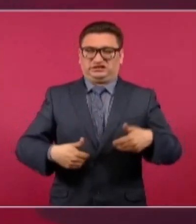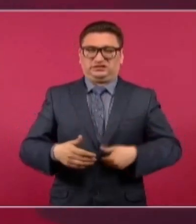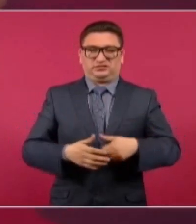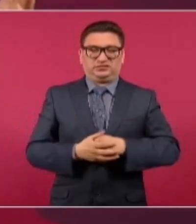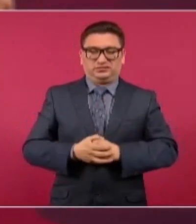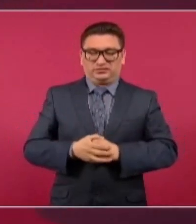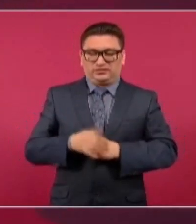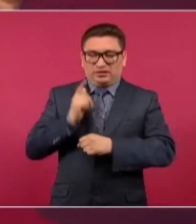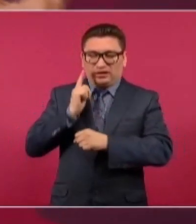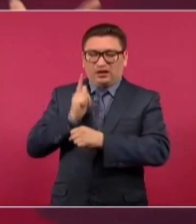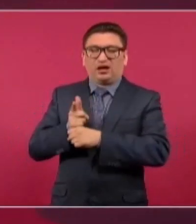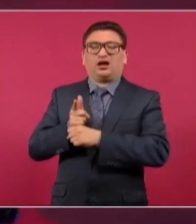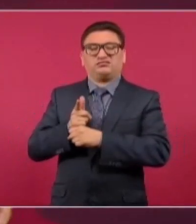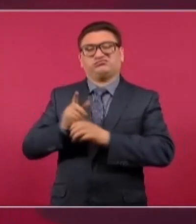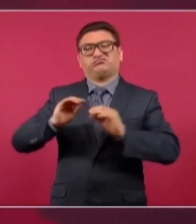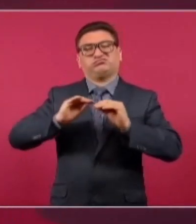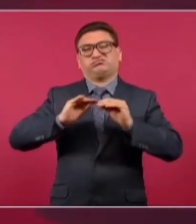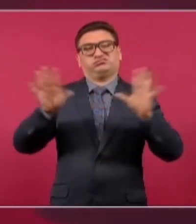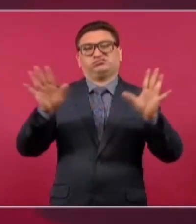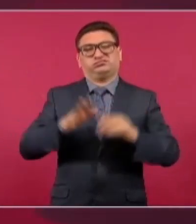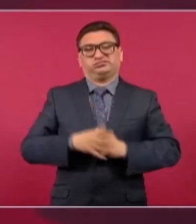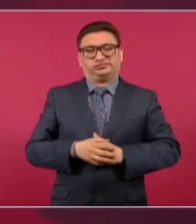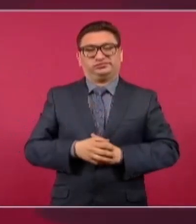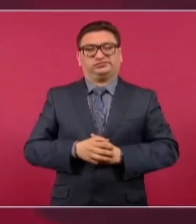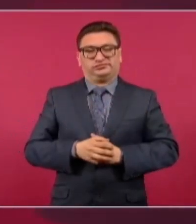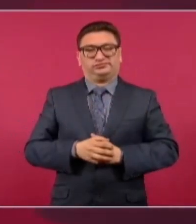que muestra con claridad